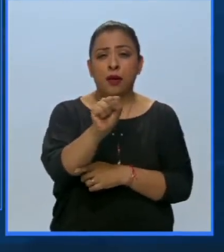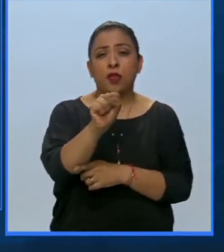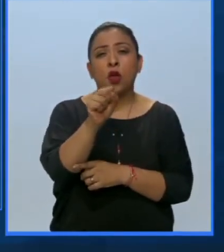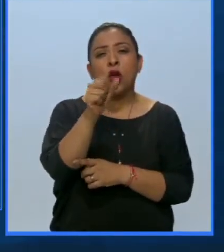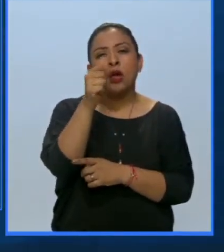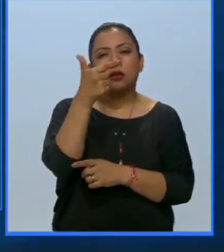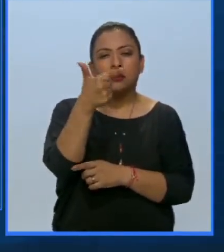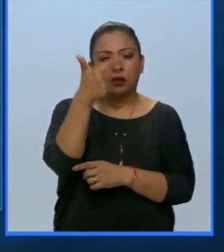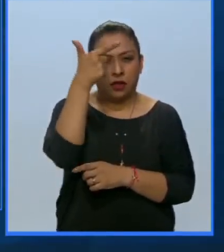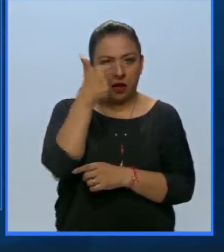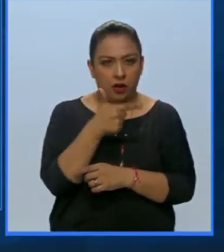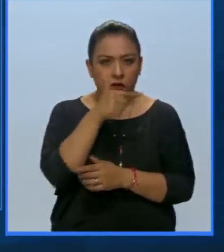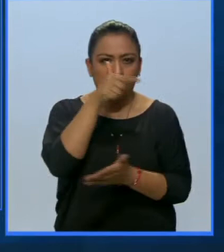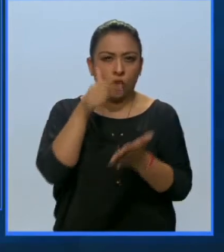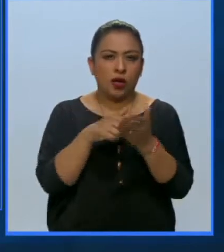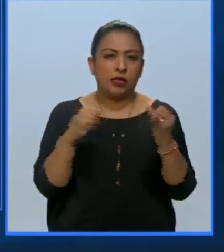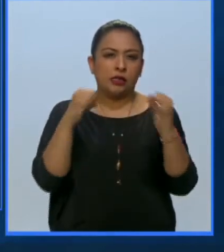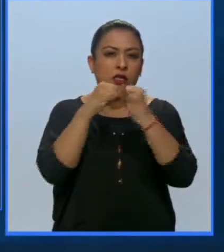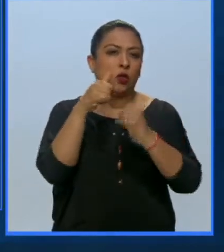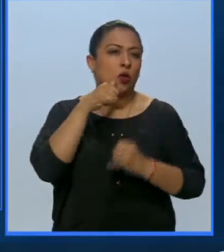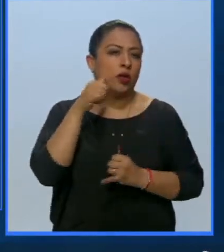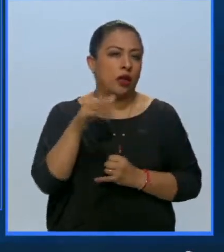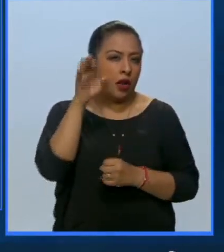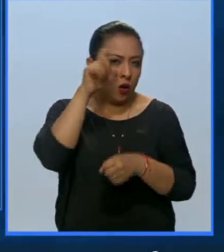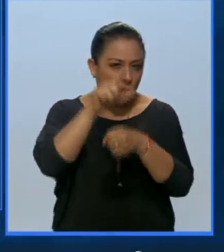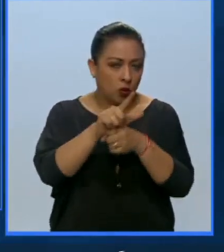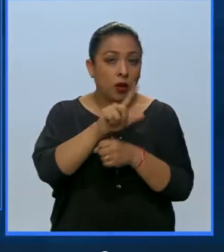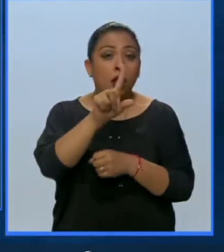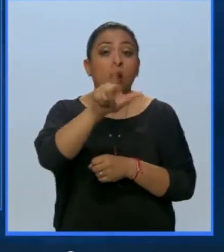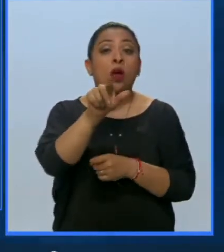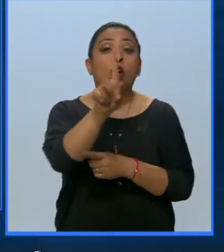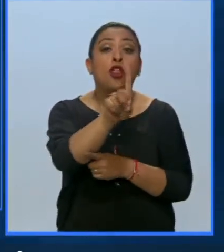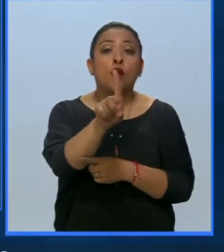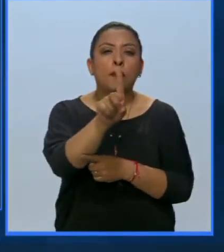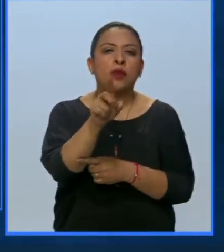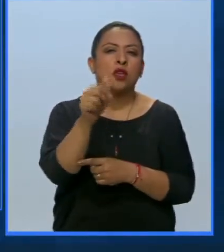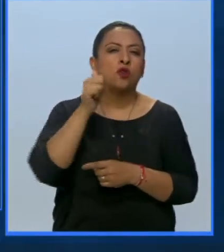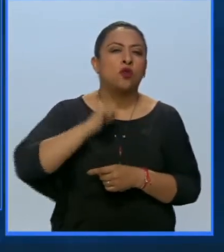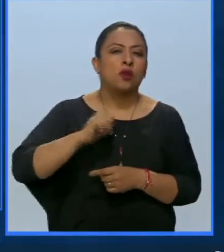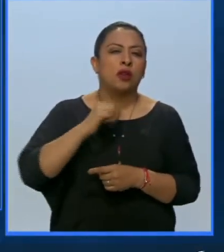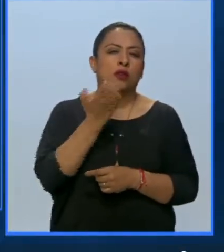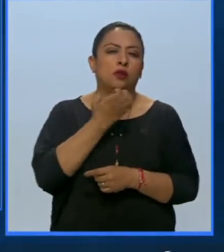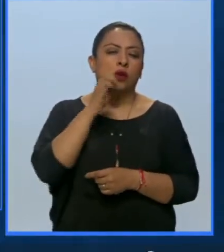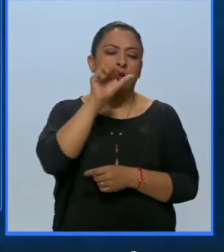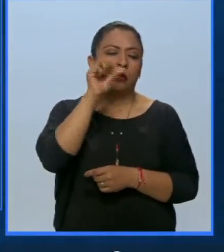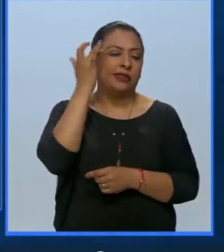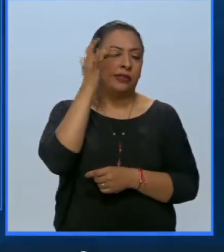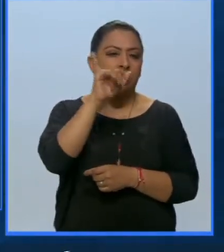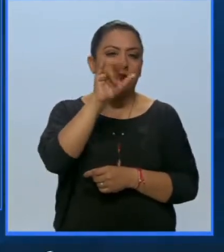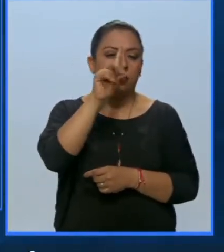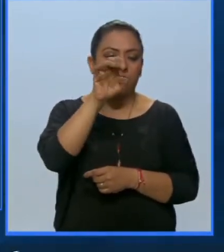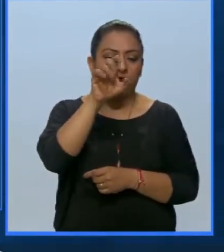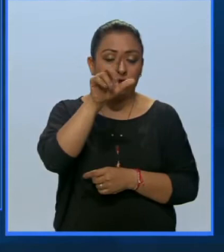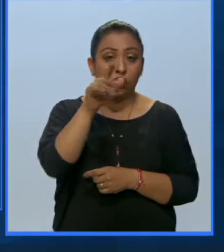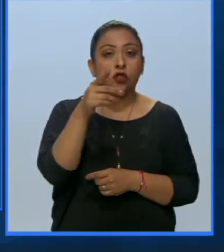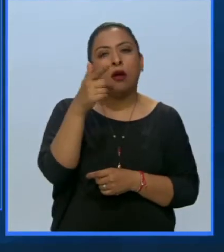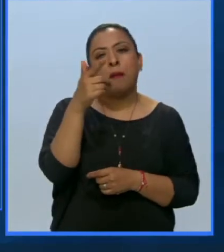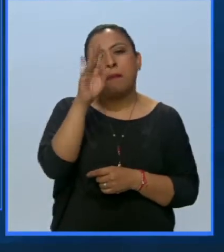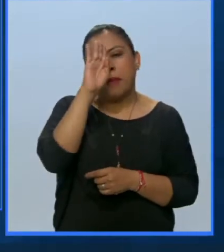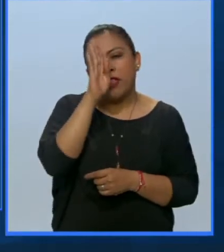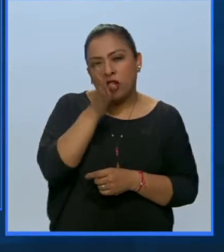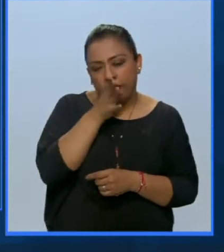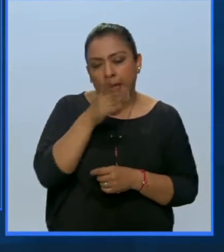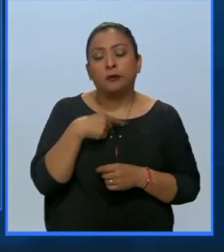19 horas en el Instituto Italiano de Cultura y el domingo en el antiguo Colegio de San Ildefonso al mediodía. Es un concierto